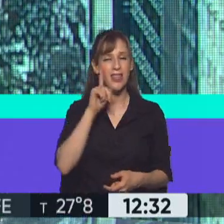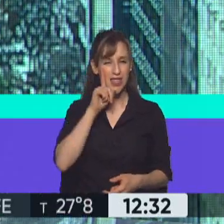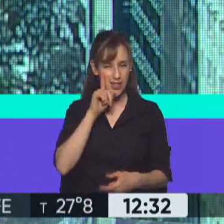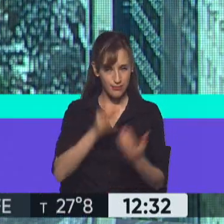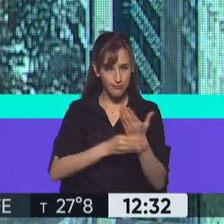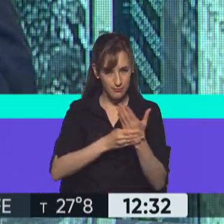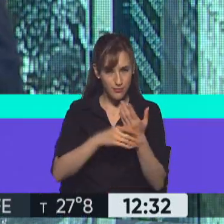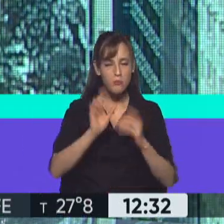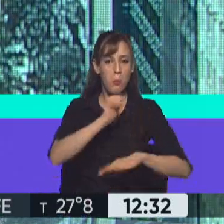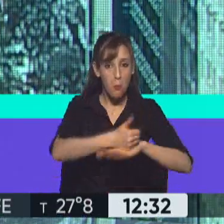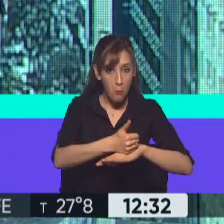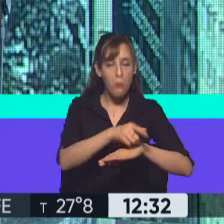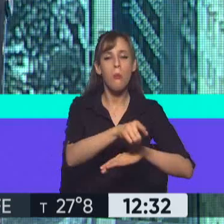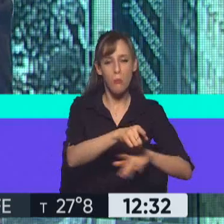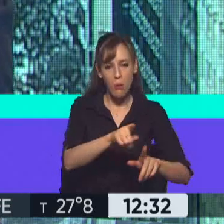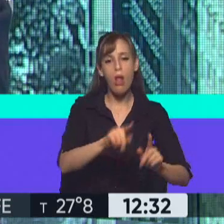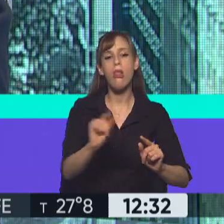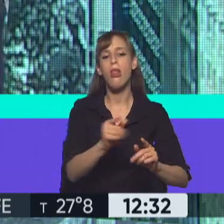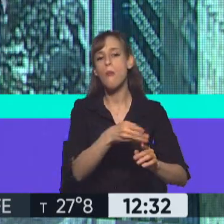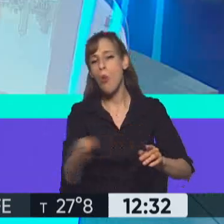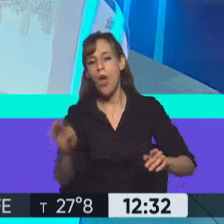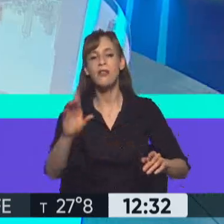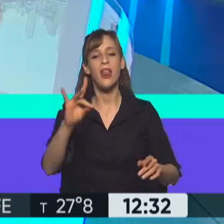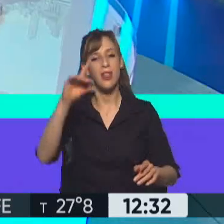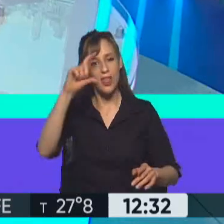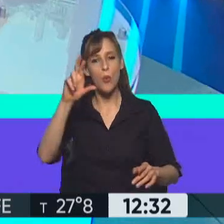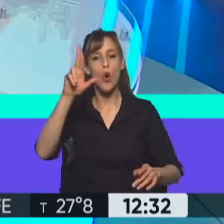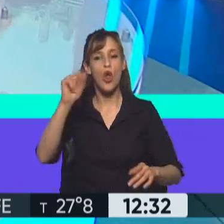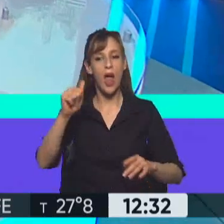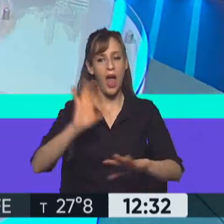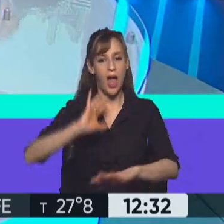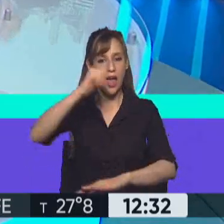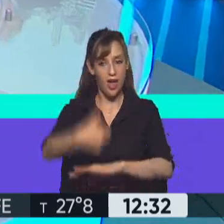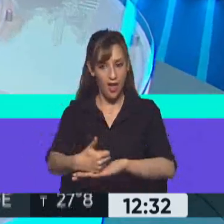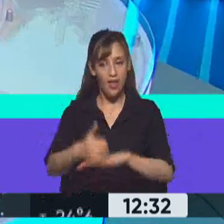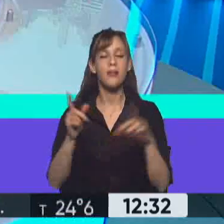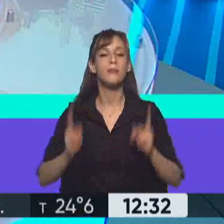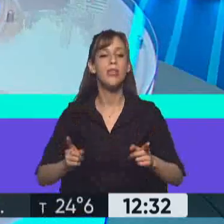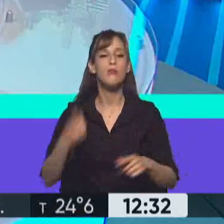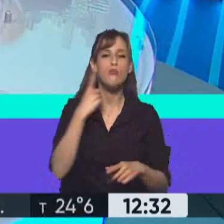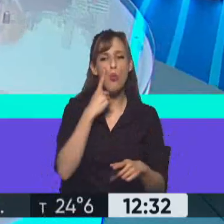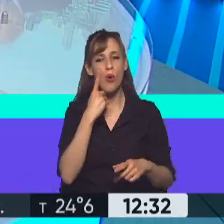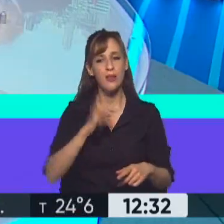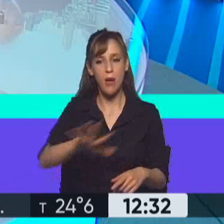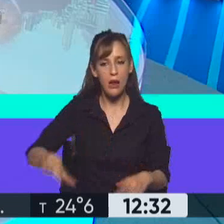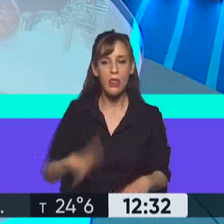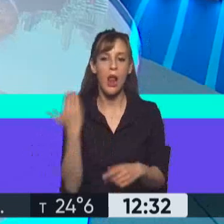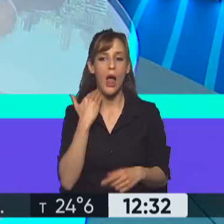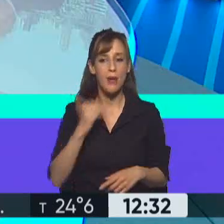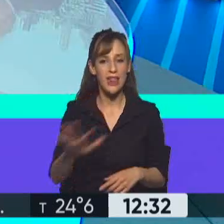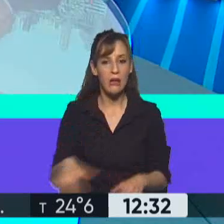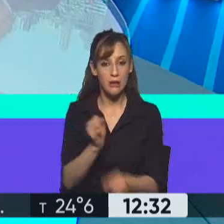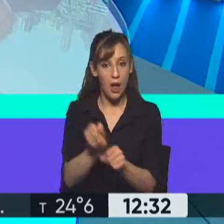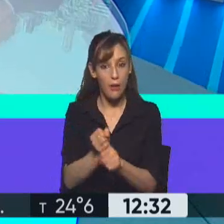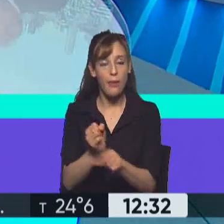es una profesional que estuvo trabajando con Roberto Feletti en la Municipalidad de La Matanza. Exacto. Y ahora había